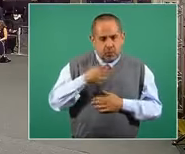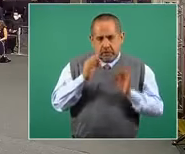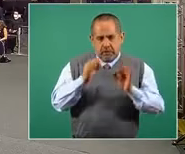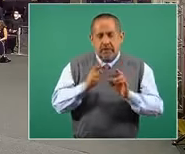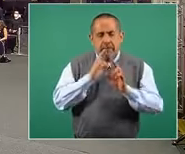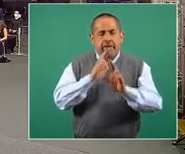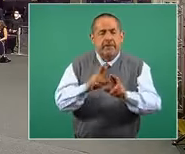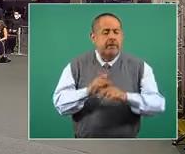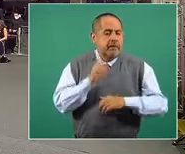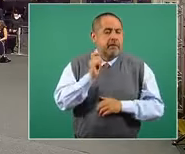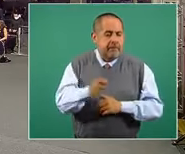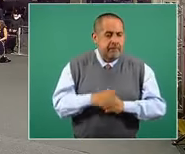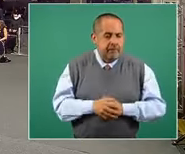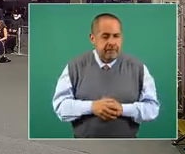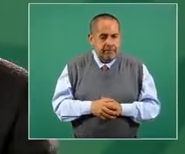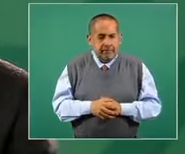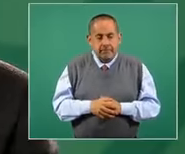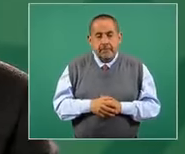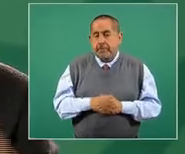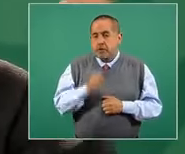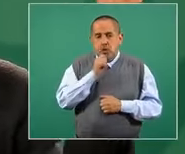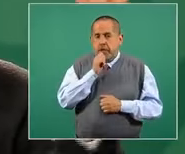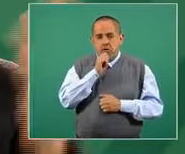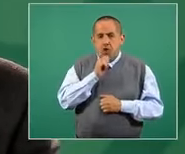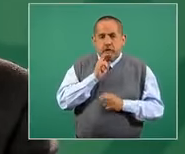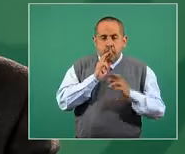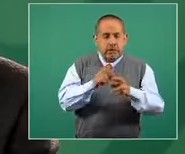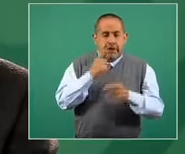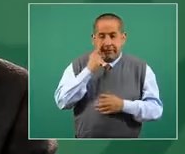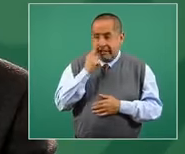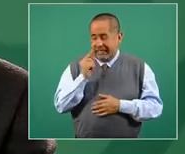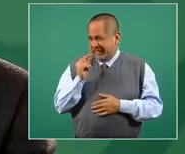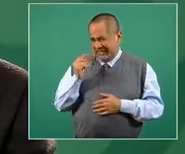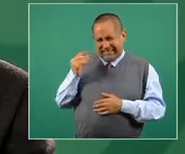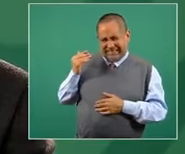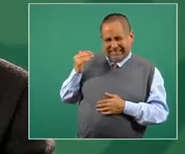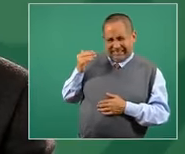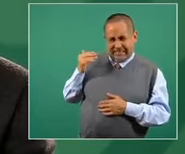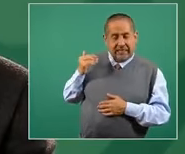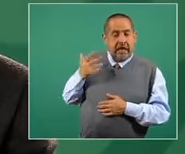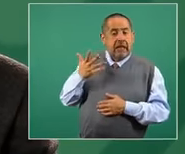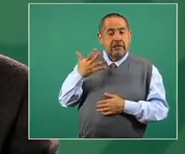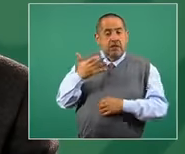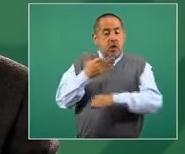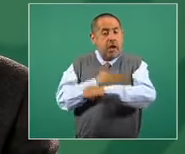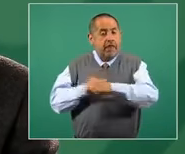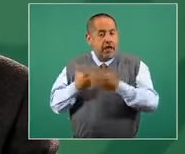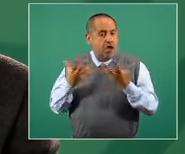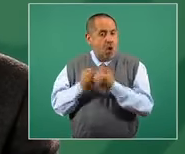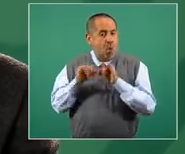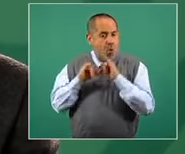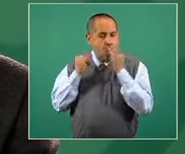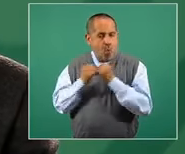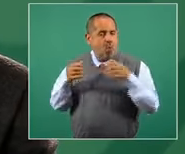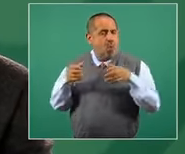la respuesta todavía está en proceso. Hace unos minutos, desde las 5 de la tarde, tuvimos la